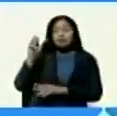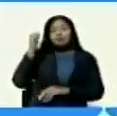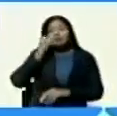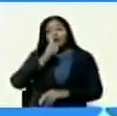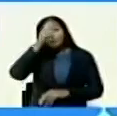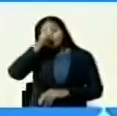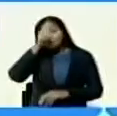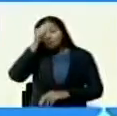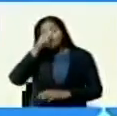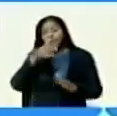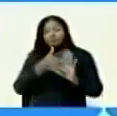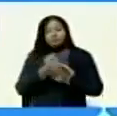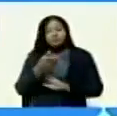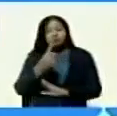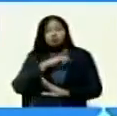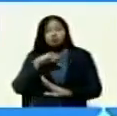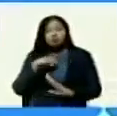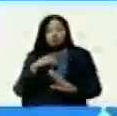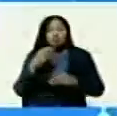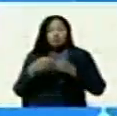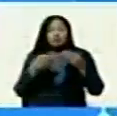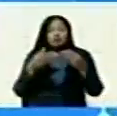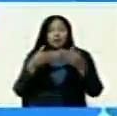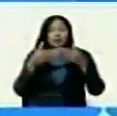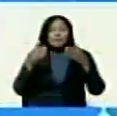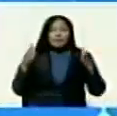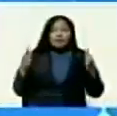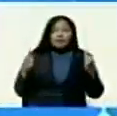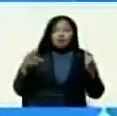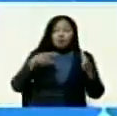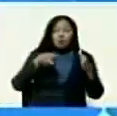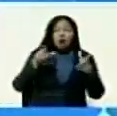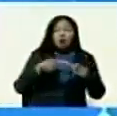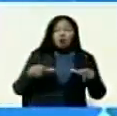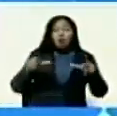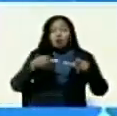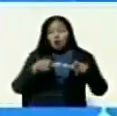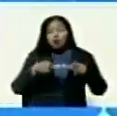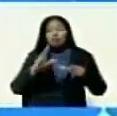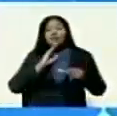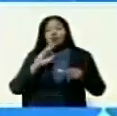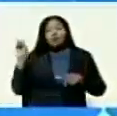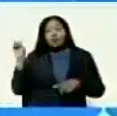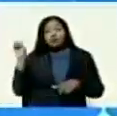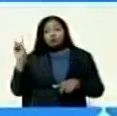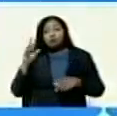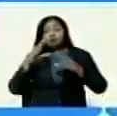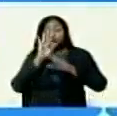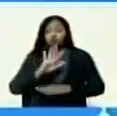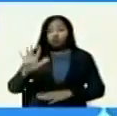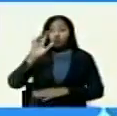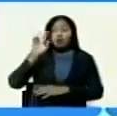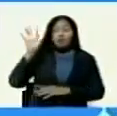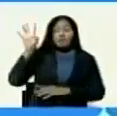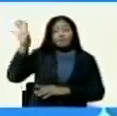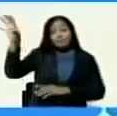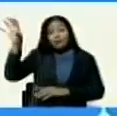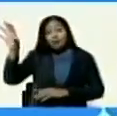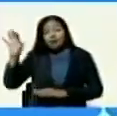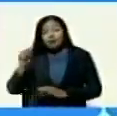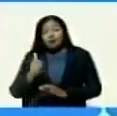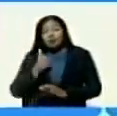domingo, estábamos abriendo las agencias del Banco de Venezuela en todo el país por si existiese